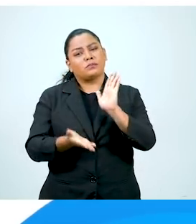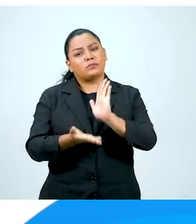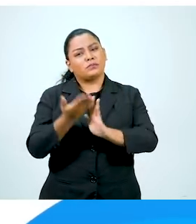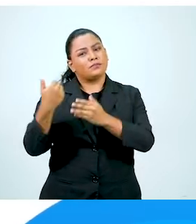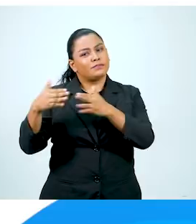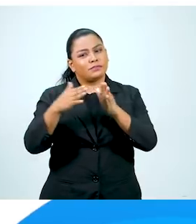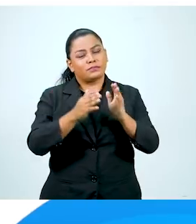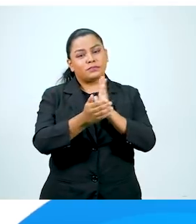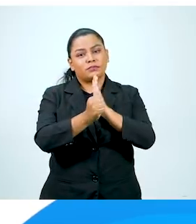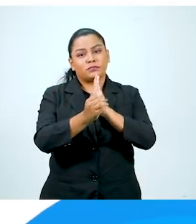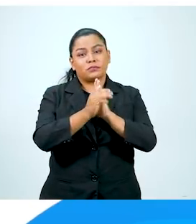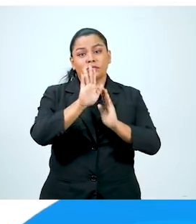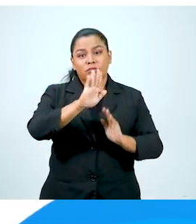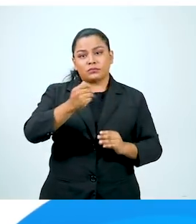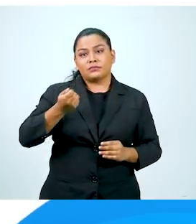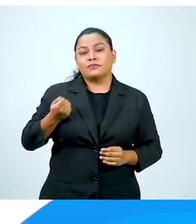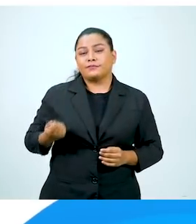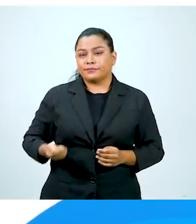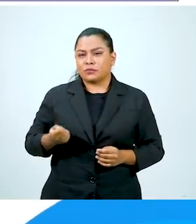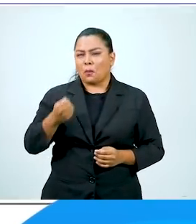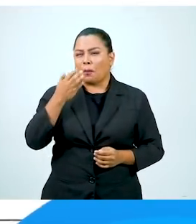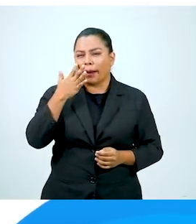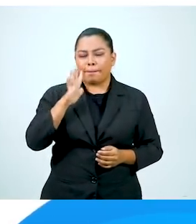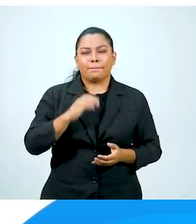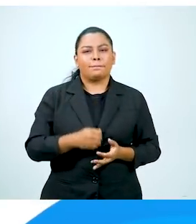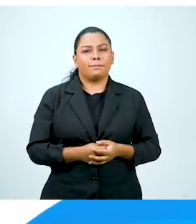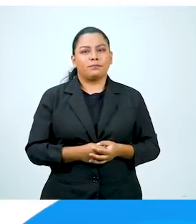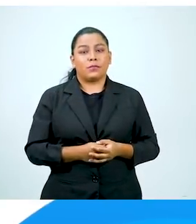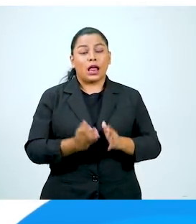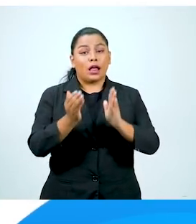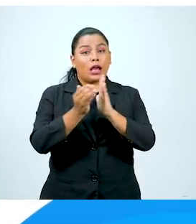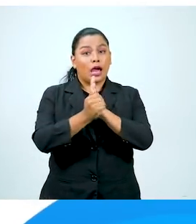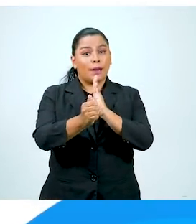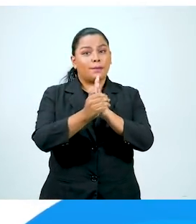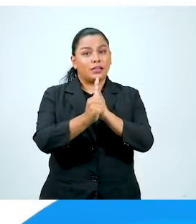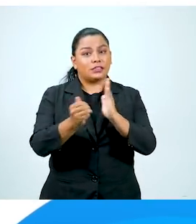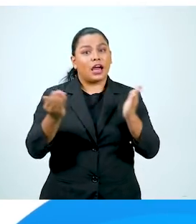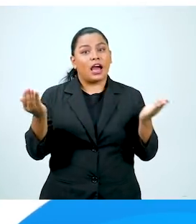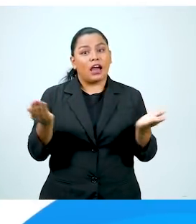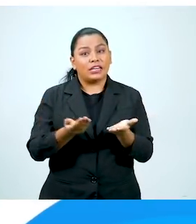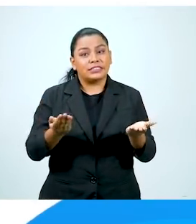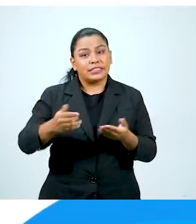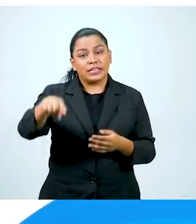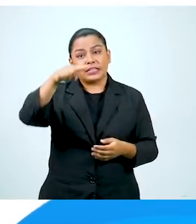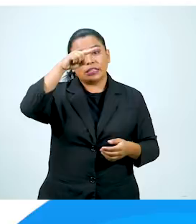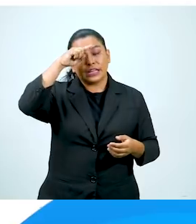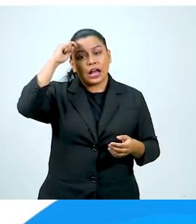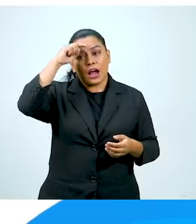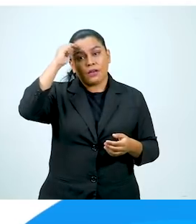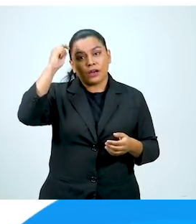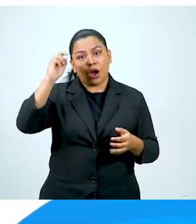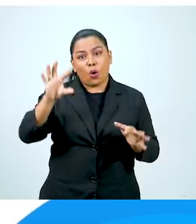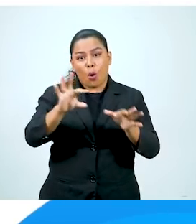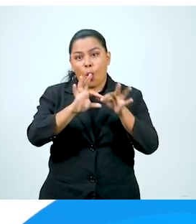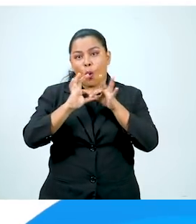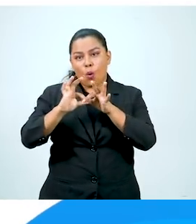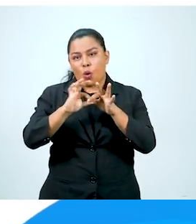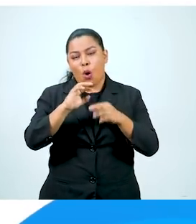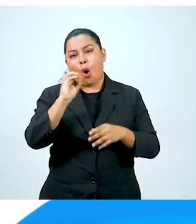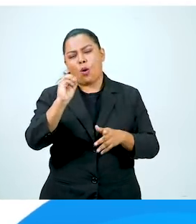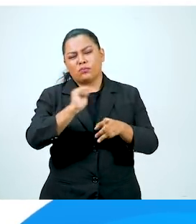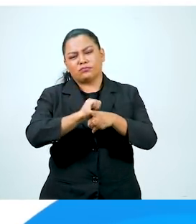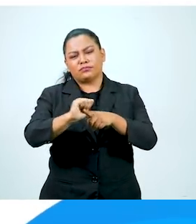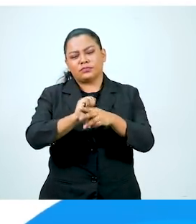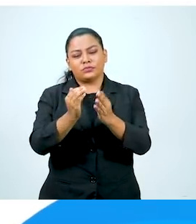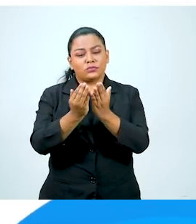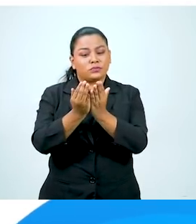diferentes habilidades en el estudiantado. Por ejemplo, la capacidad de hacer trabajo cooperativo o practicar